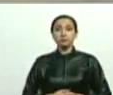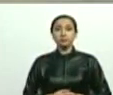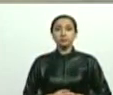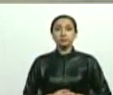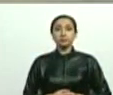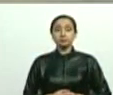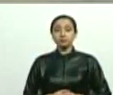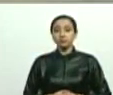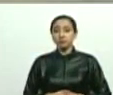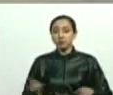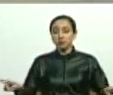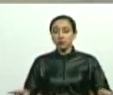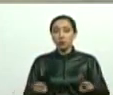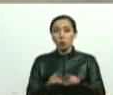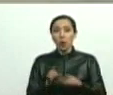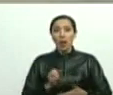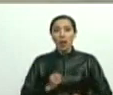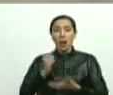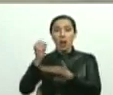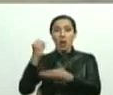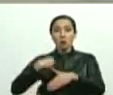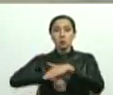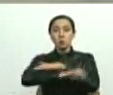Es igual que en la Copa América, pues.